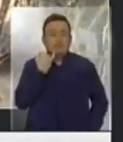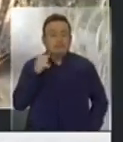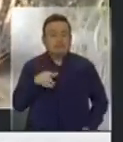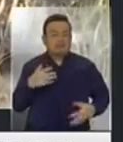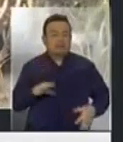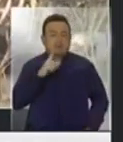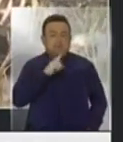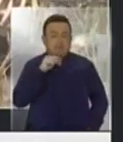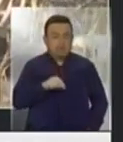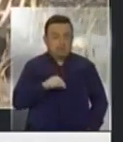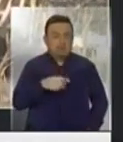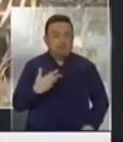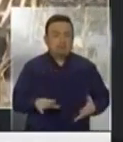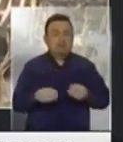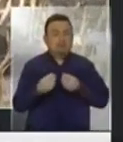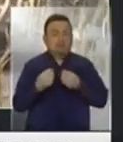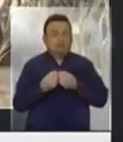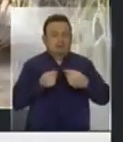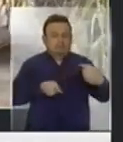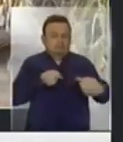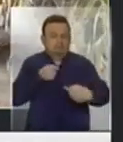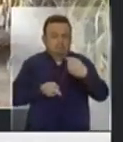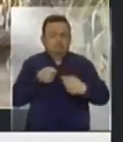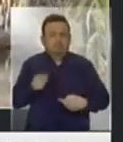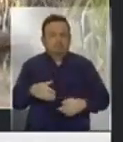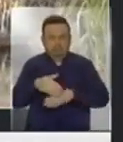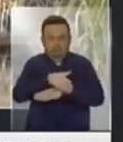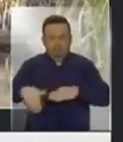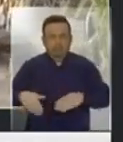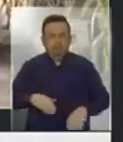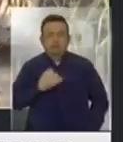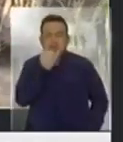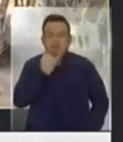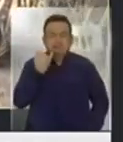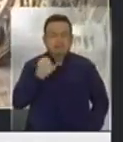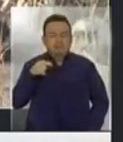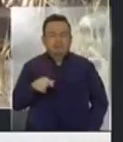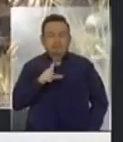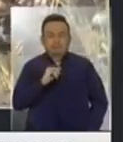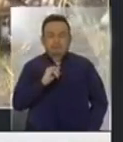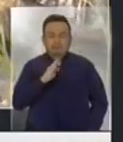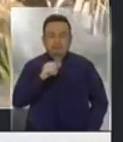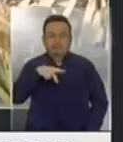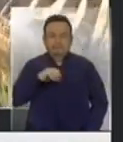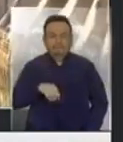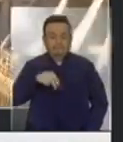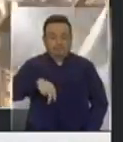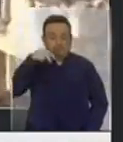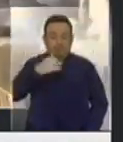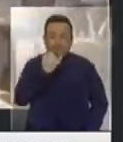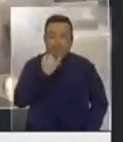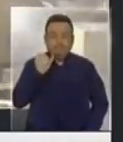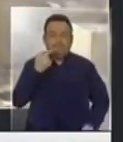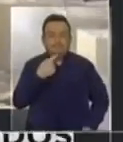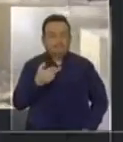En los últimos días han habido fuegos cruzados en el límite de Israel con el Líbano. Es el límite norte de Israel. Para